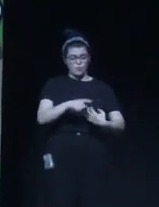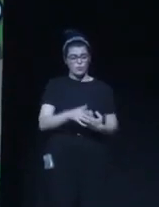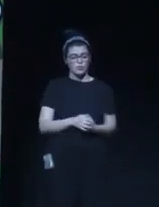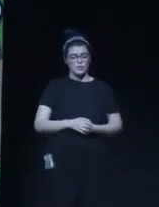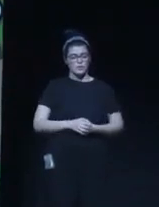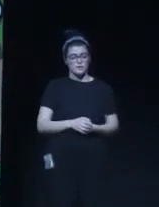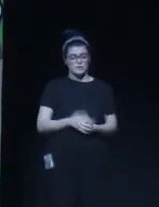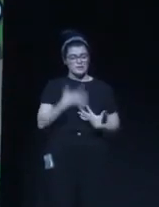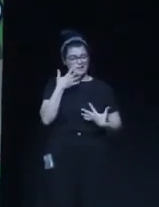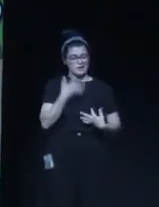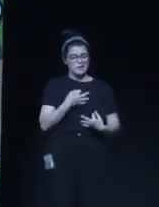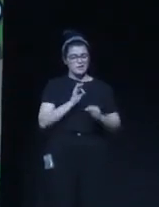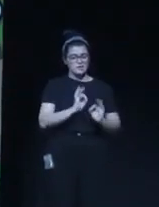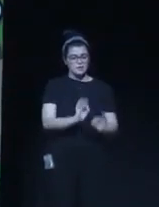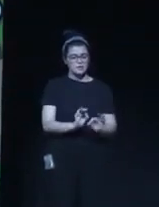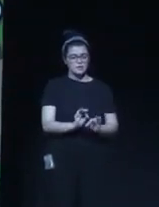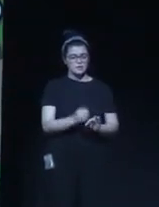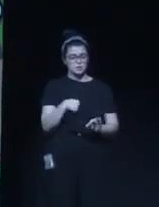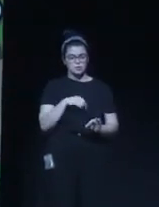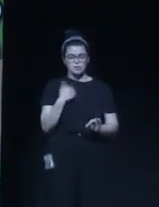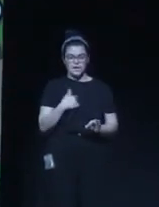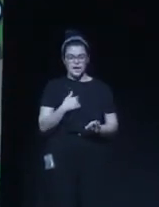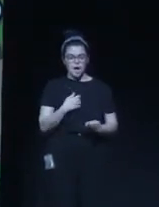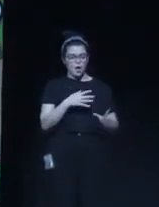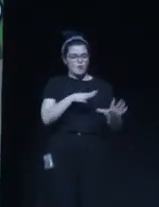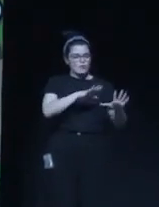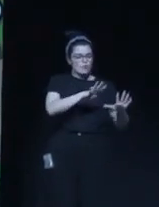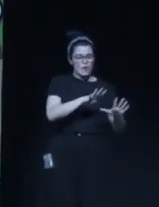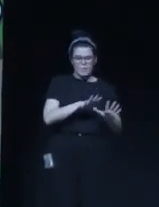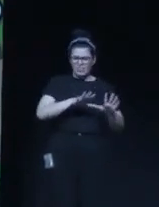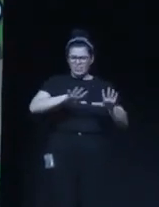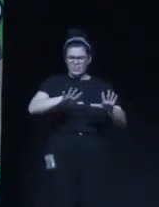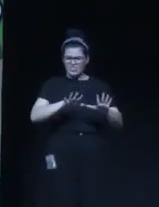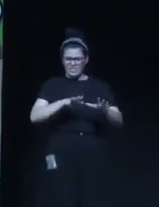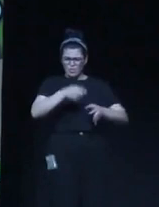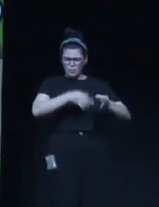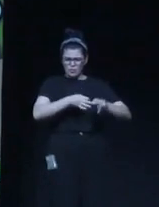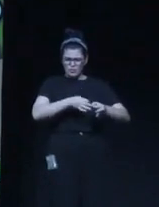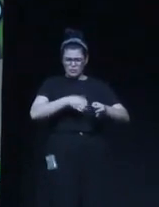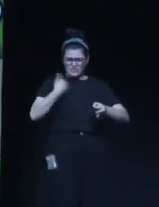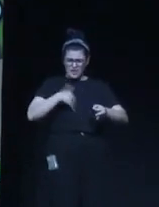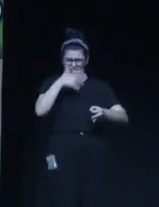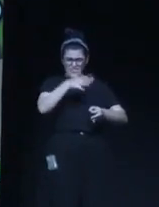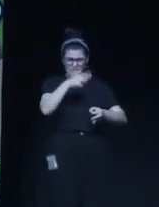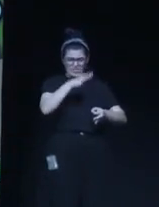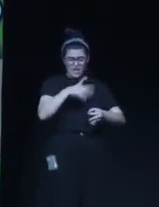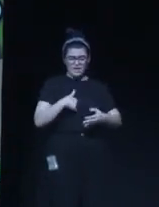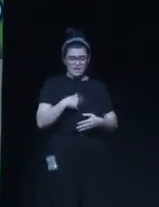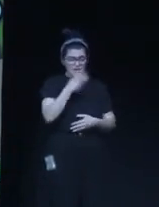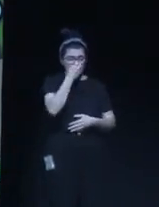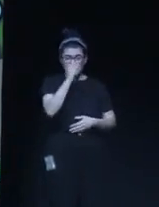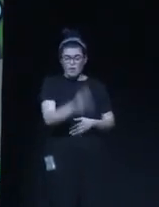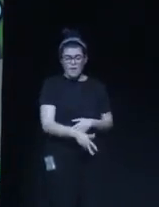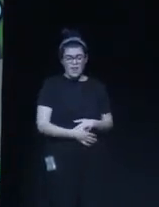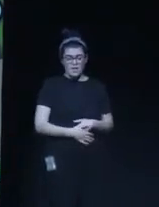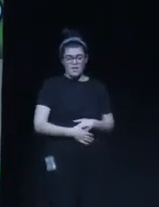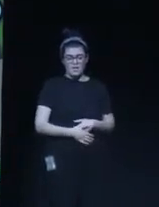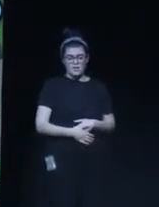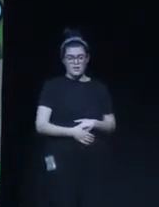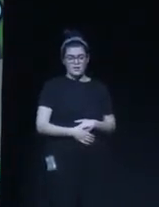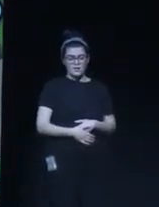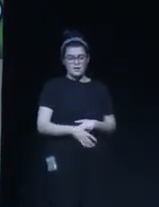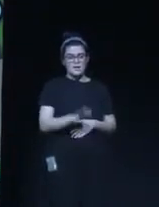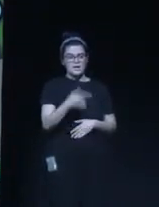es la realidad. Nosotros hemos puesto 9, 10 juicios. No sirve de nada. De nada. Y lo hemos puesto porque teníamos una abogada,